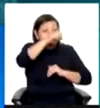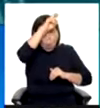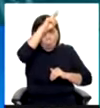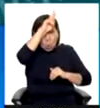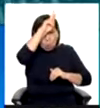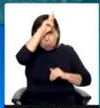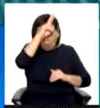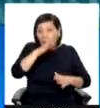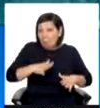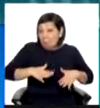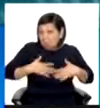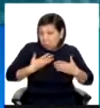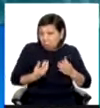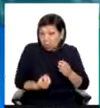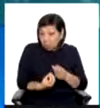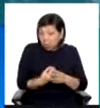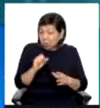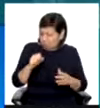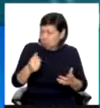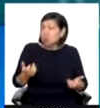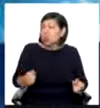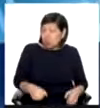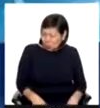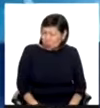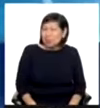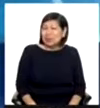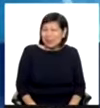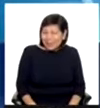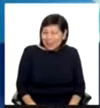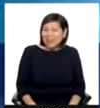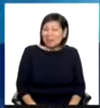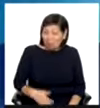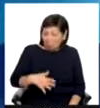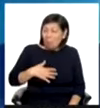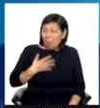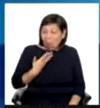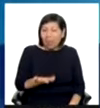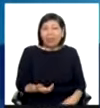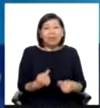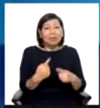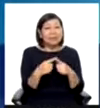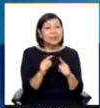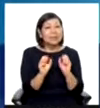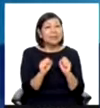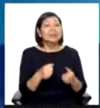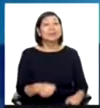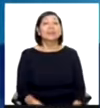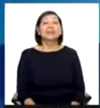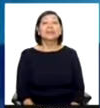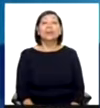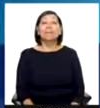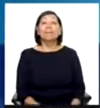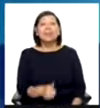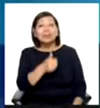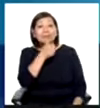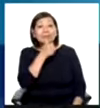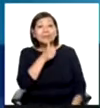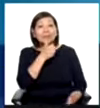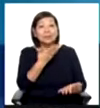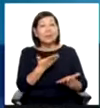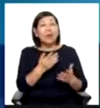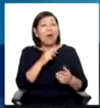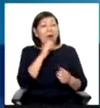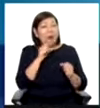semillas pueden florecer? Sí, claro. Por eso es que nosotros, las variedades que son tolerantes a